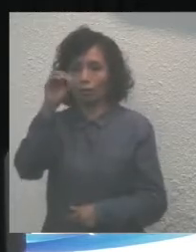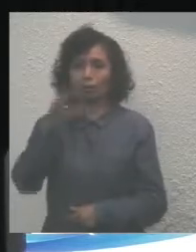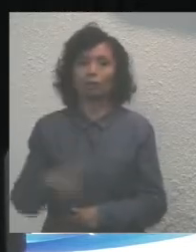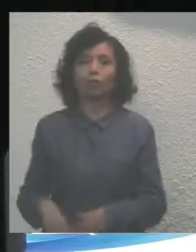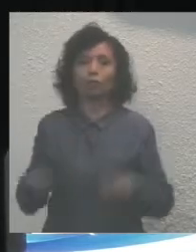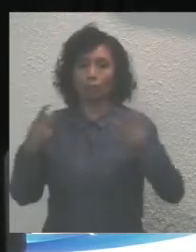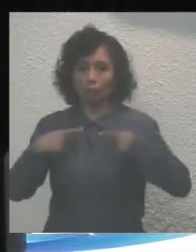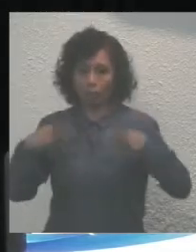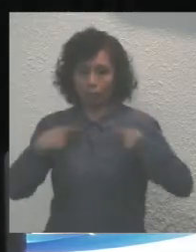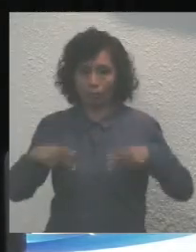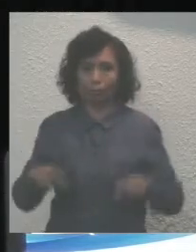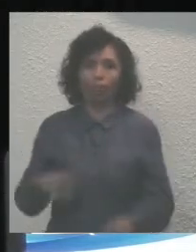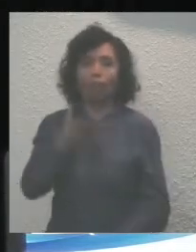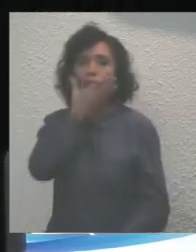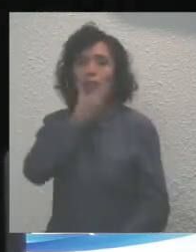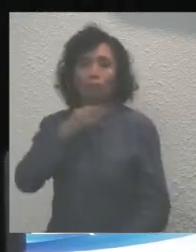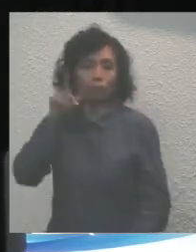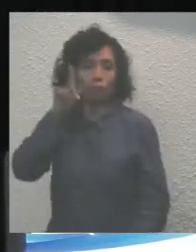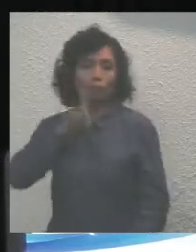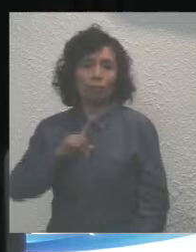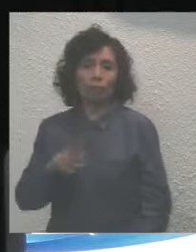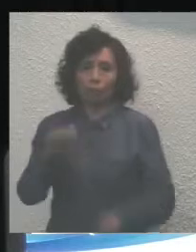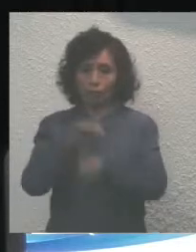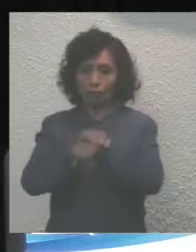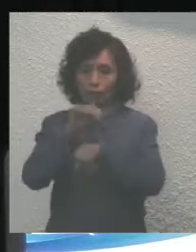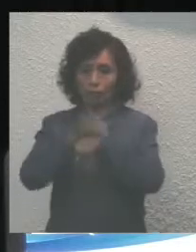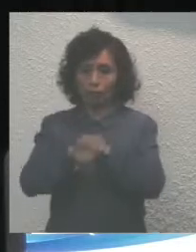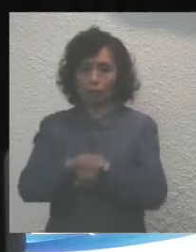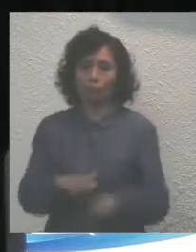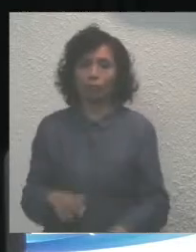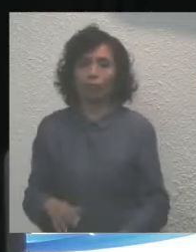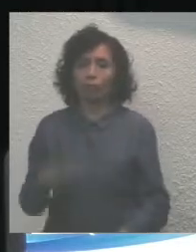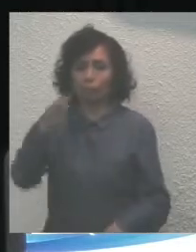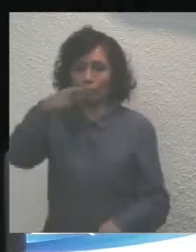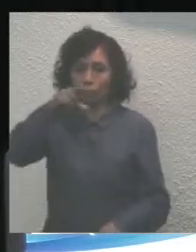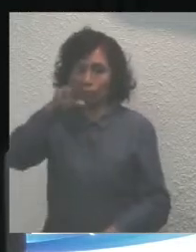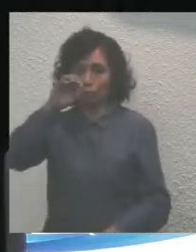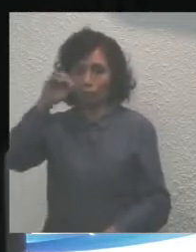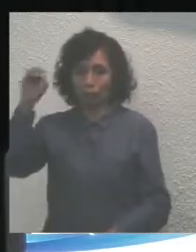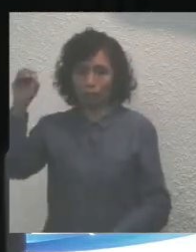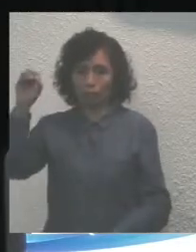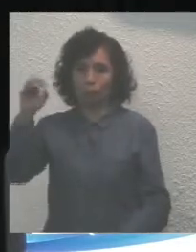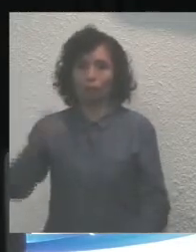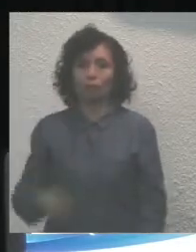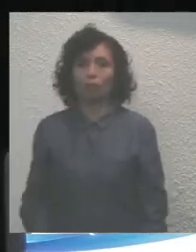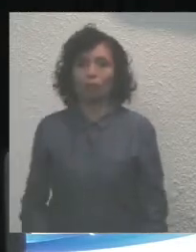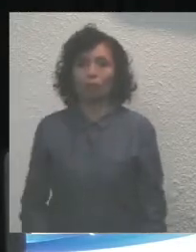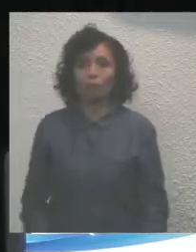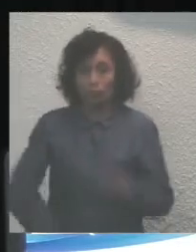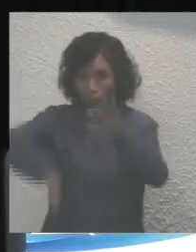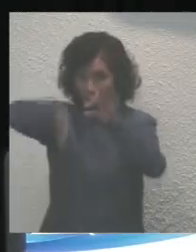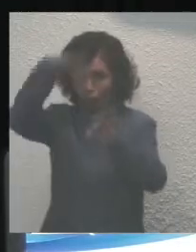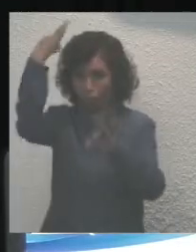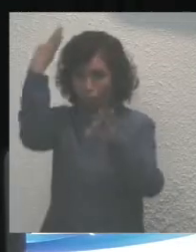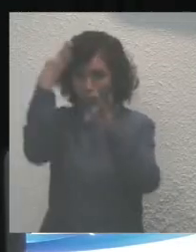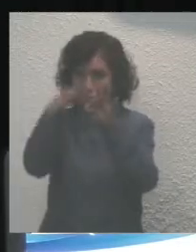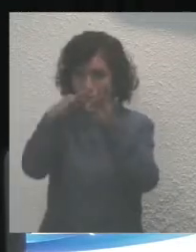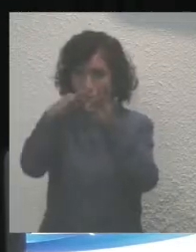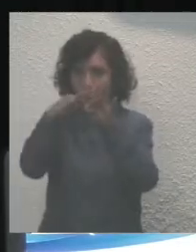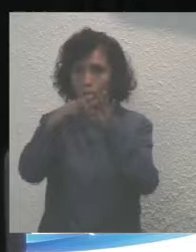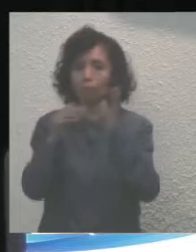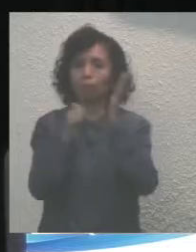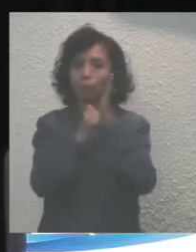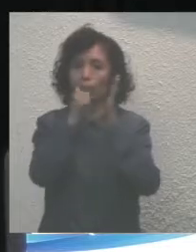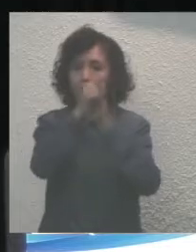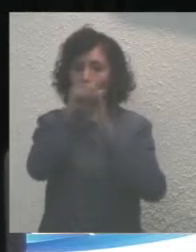ciudadanos y ciudadanas, amigas y amigos de Quintana Roo, en cumplimiento a lo previsto en el